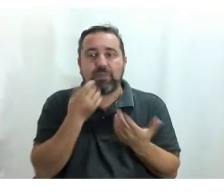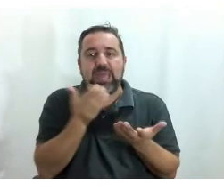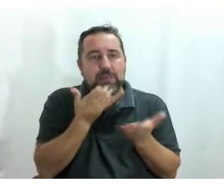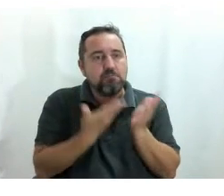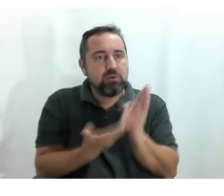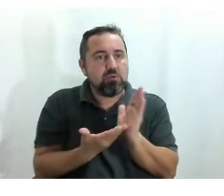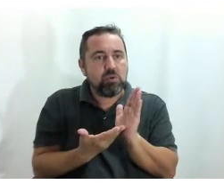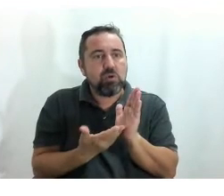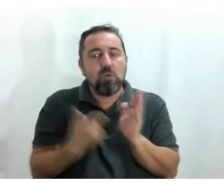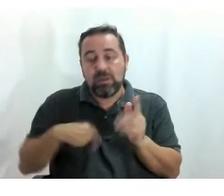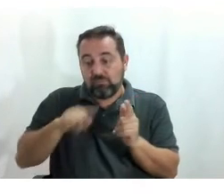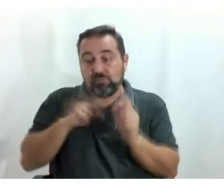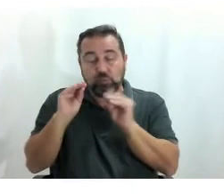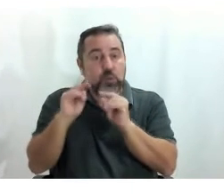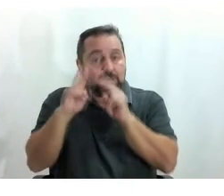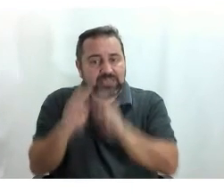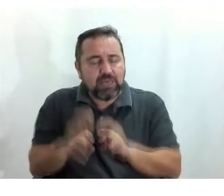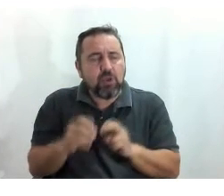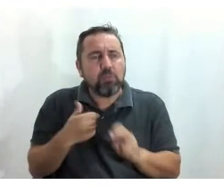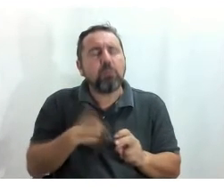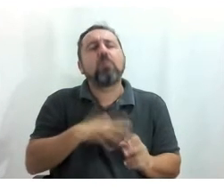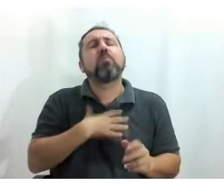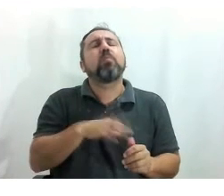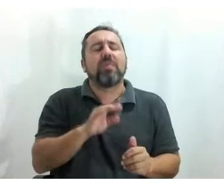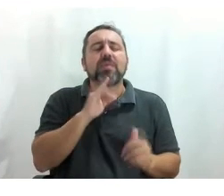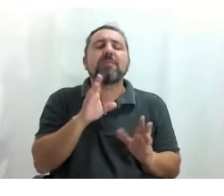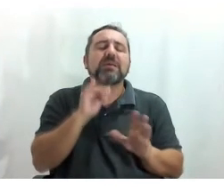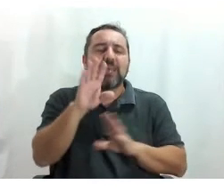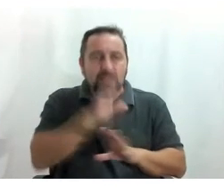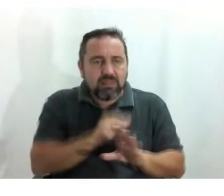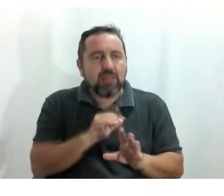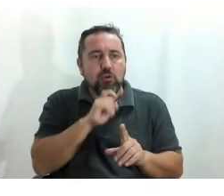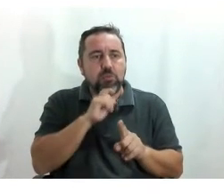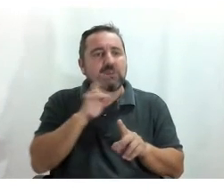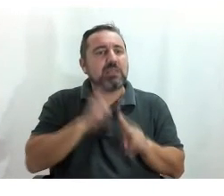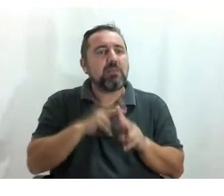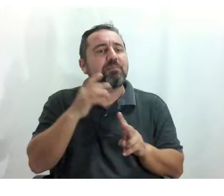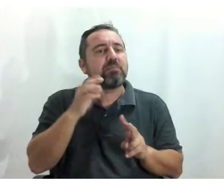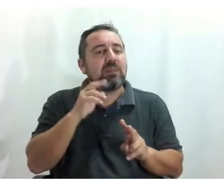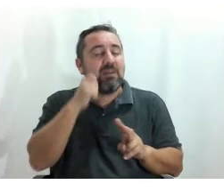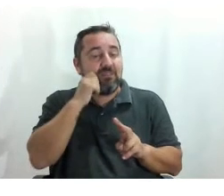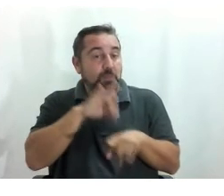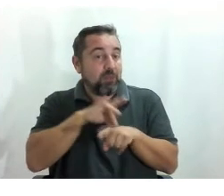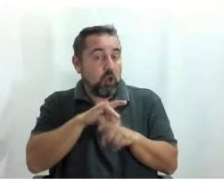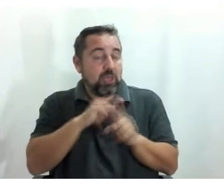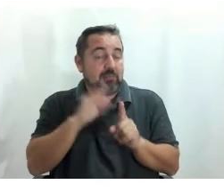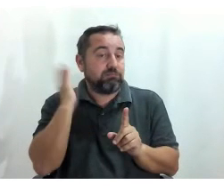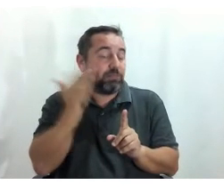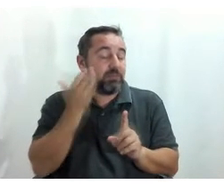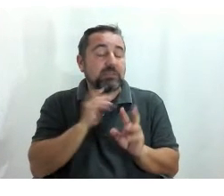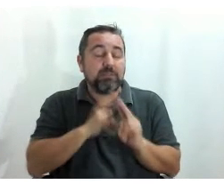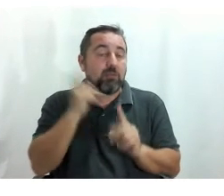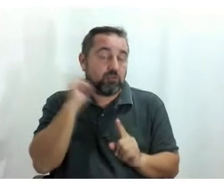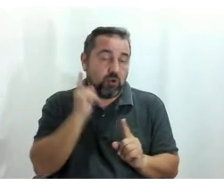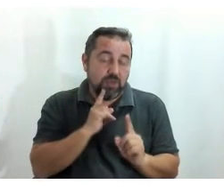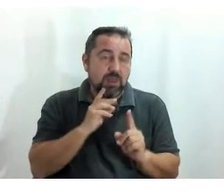cómo este tipo de investigación ayuda a entender la fisiopatología de la sordera y contribuye a la búsqueda y